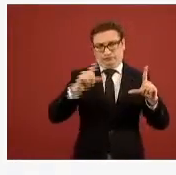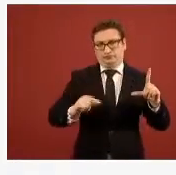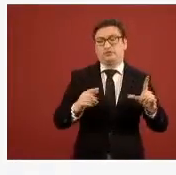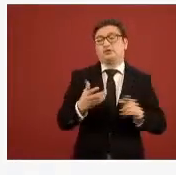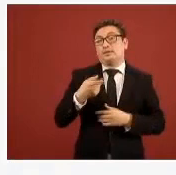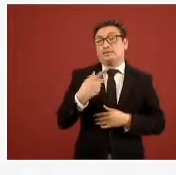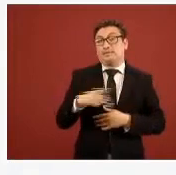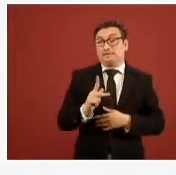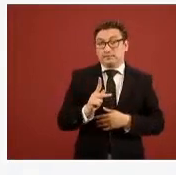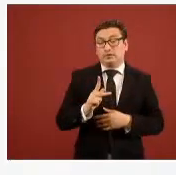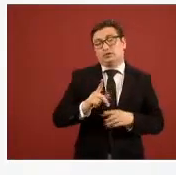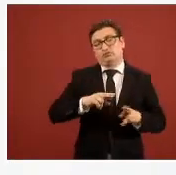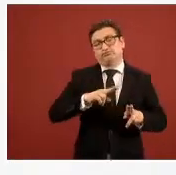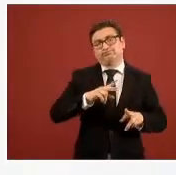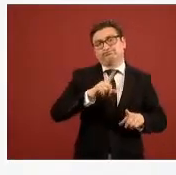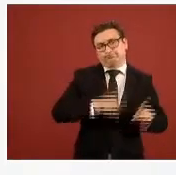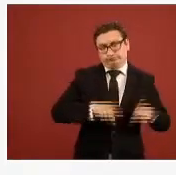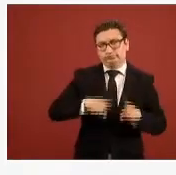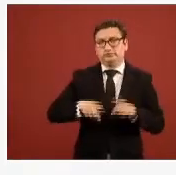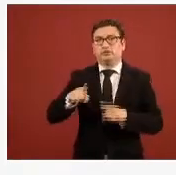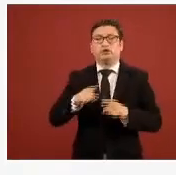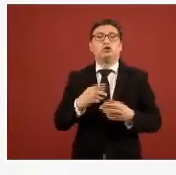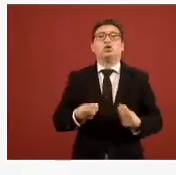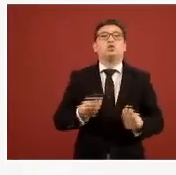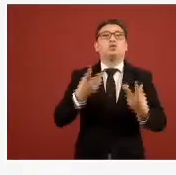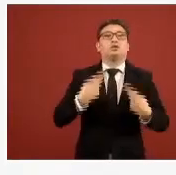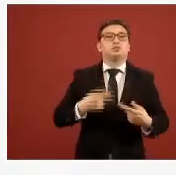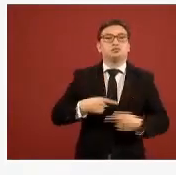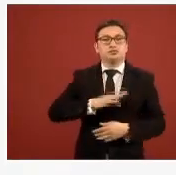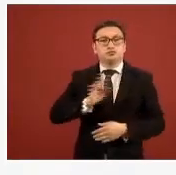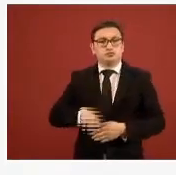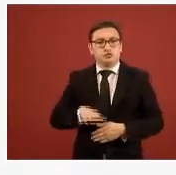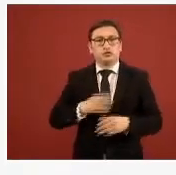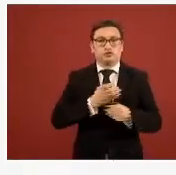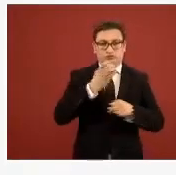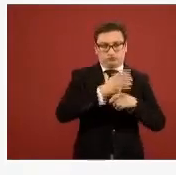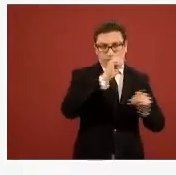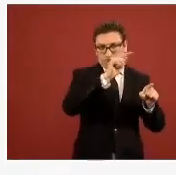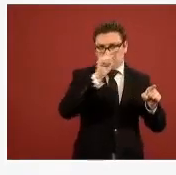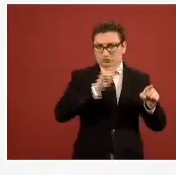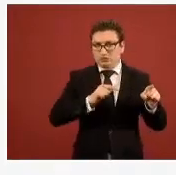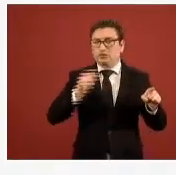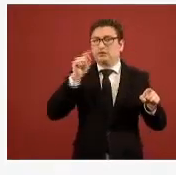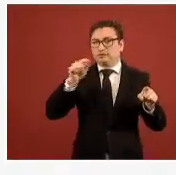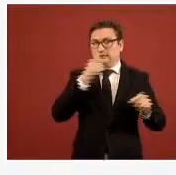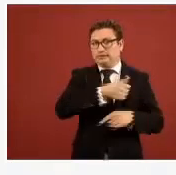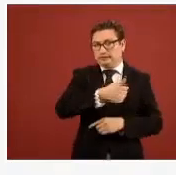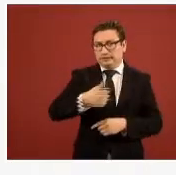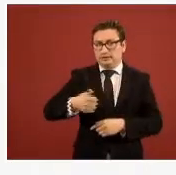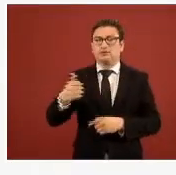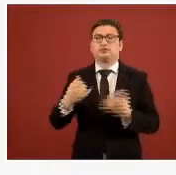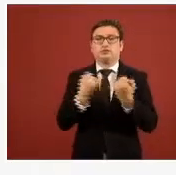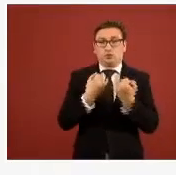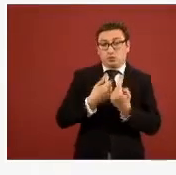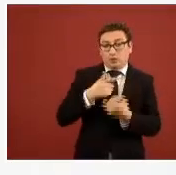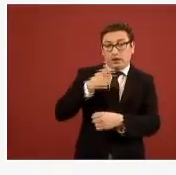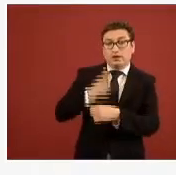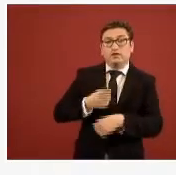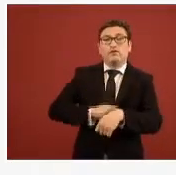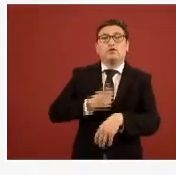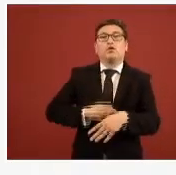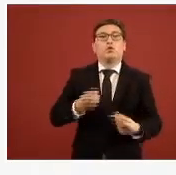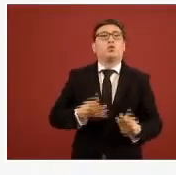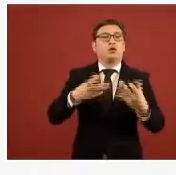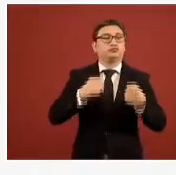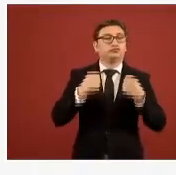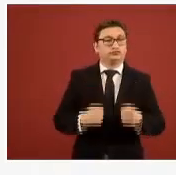que se distribuye dependiendo de cuántas defunciones han habido en cada estado y cuántos casos confirmados han tenido en este estado,